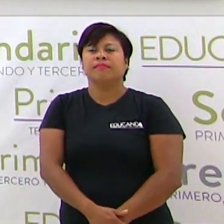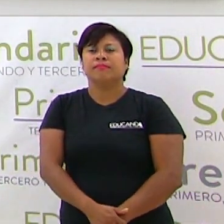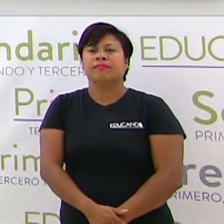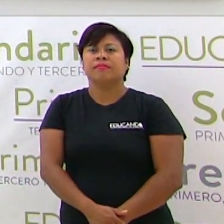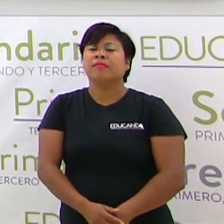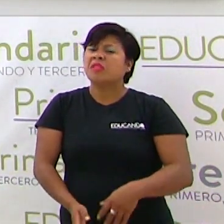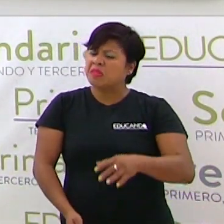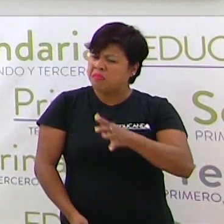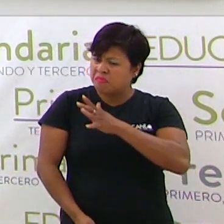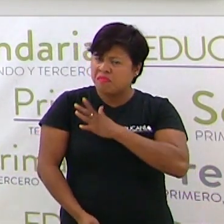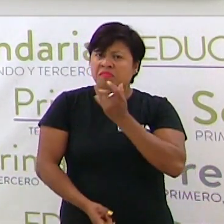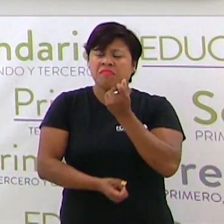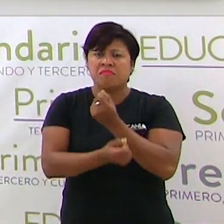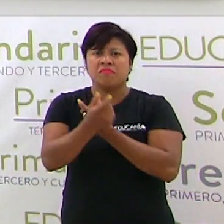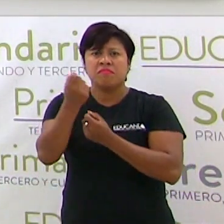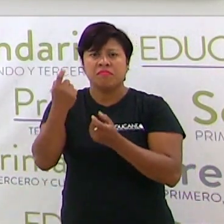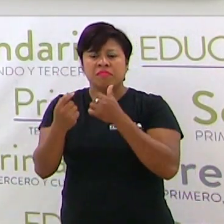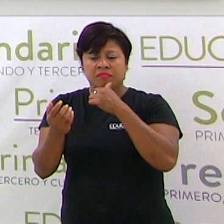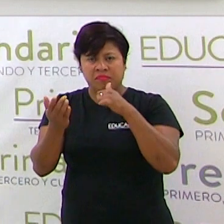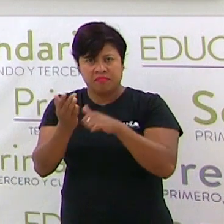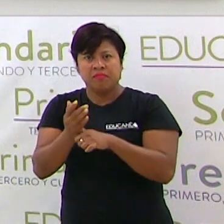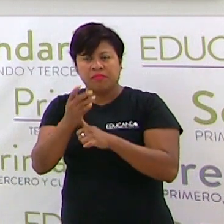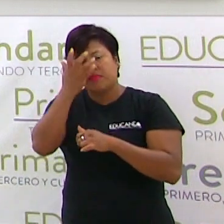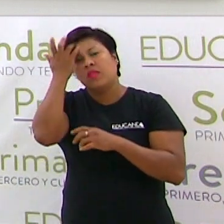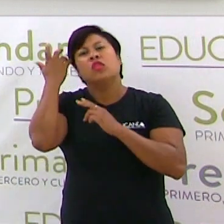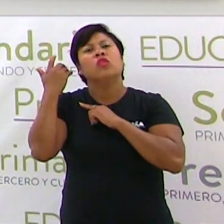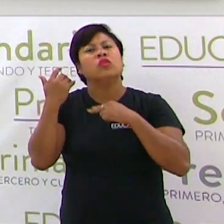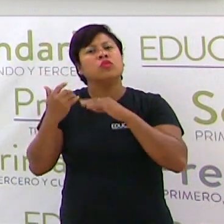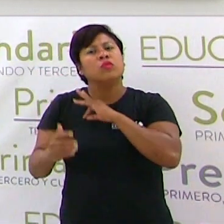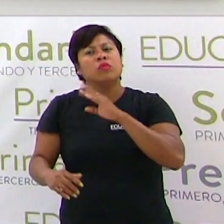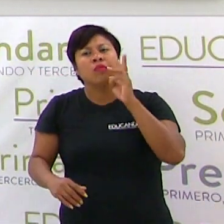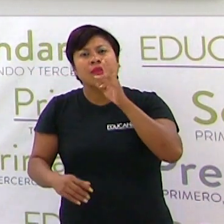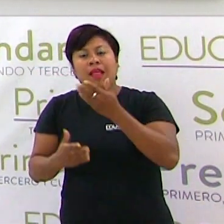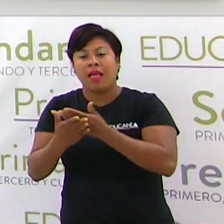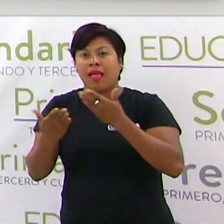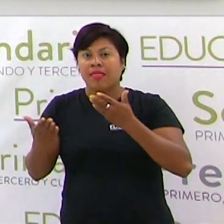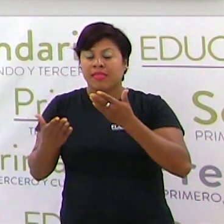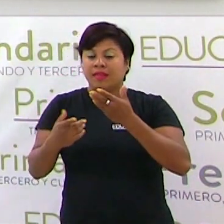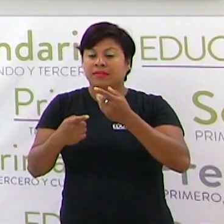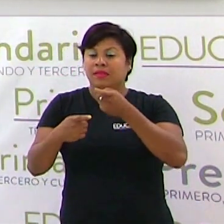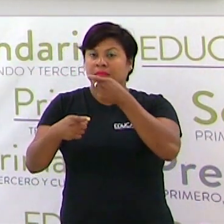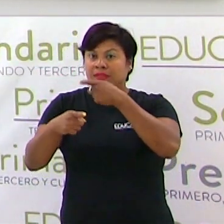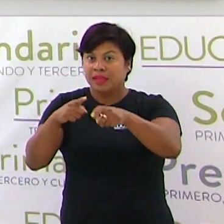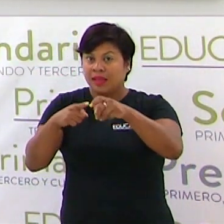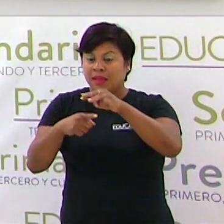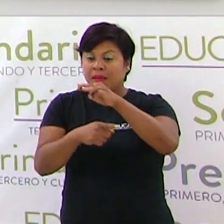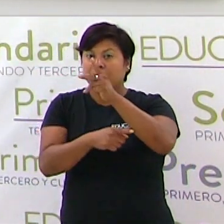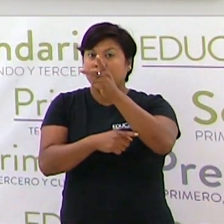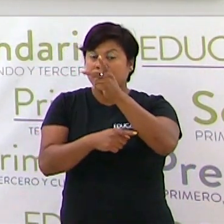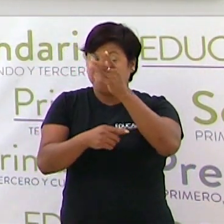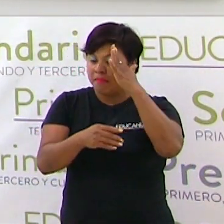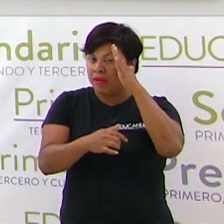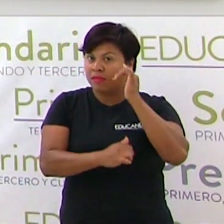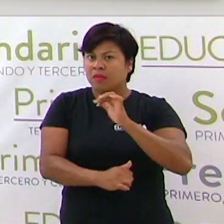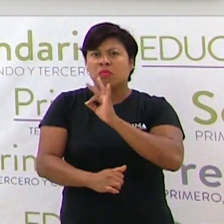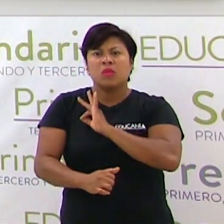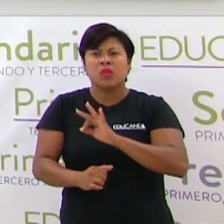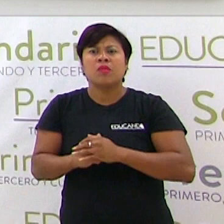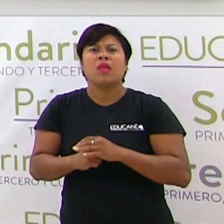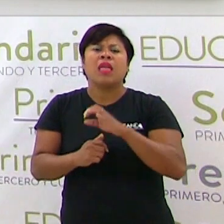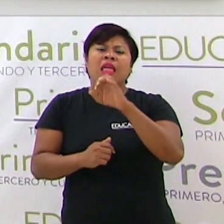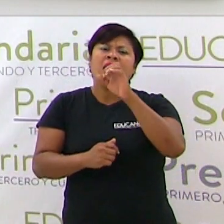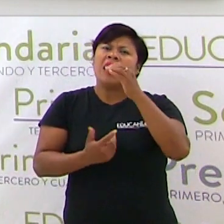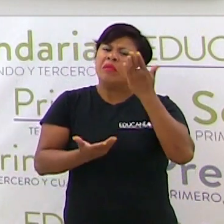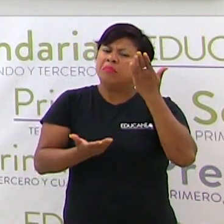En algunas cartas vamos a encontrar antes del mensaje principal una frase que podría ser